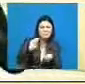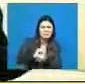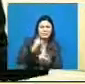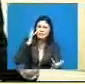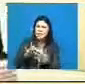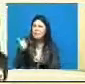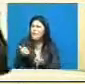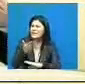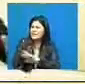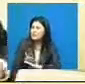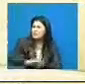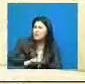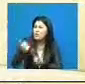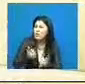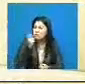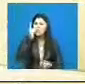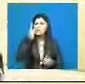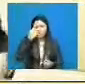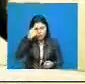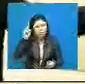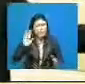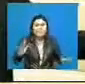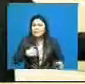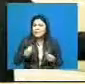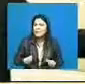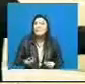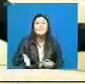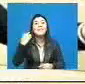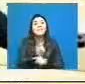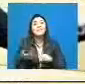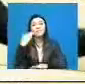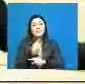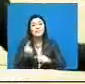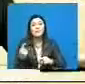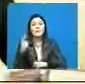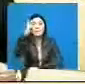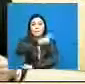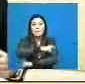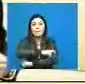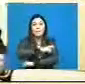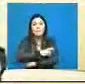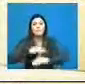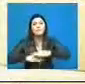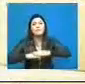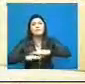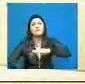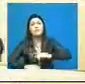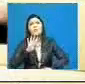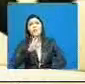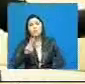volatilidades, sorpresas, hechos impredecibles. La semana pasada el precio del petróleo empezó en $42, terminó en